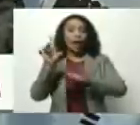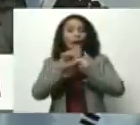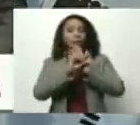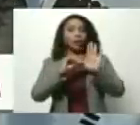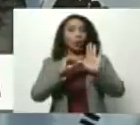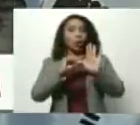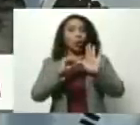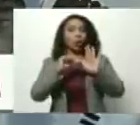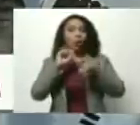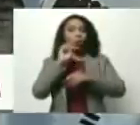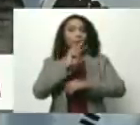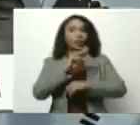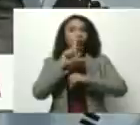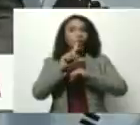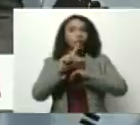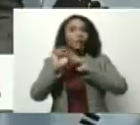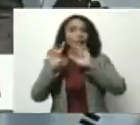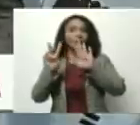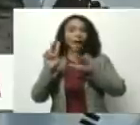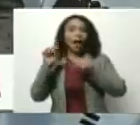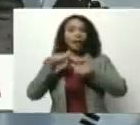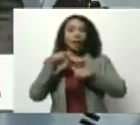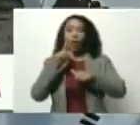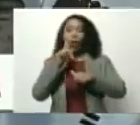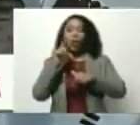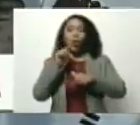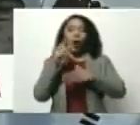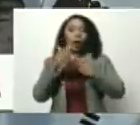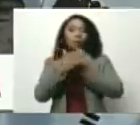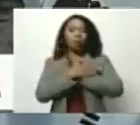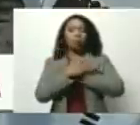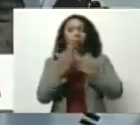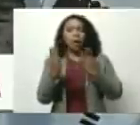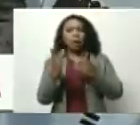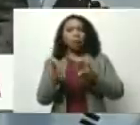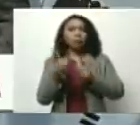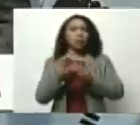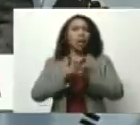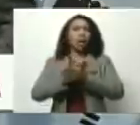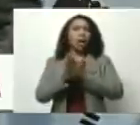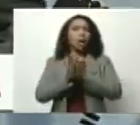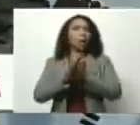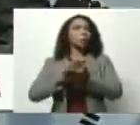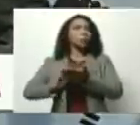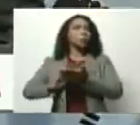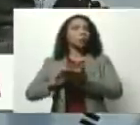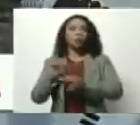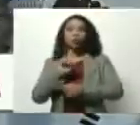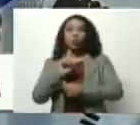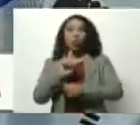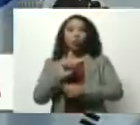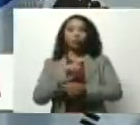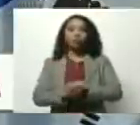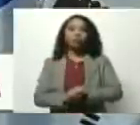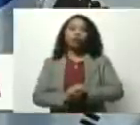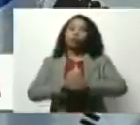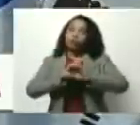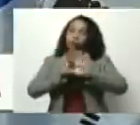artículo 217. Aquí no valen solidaridades automáticas, no hay decoro.